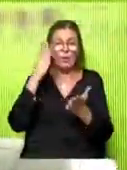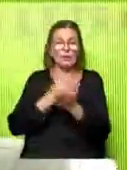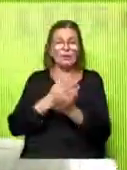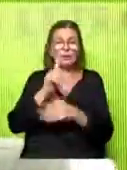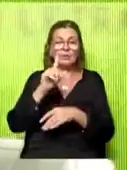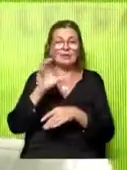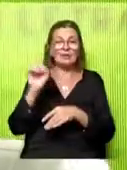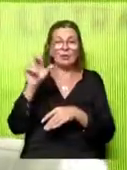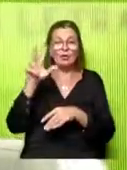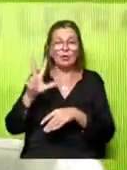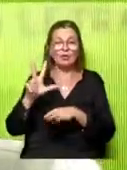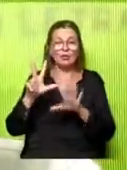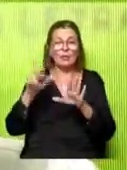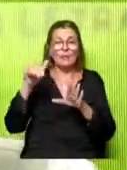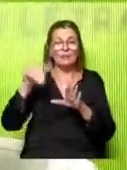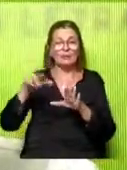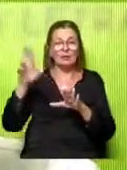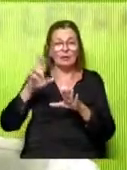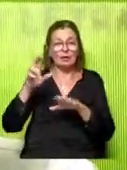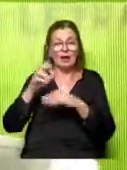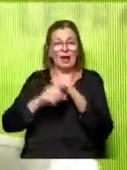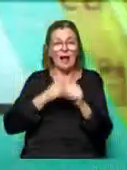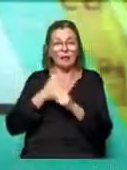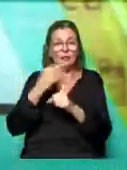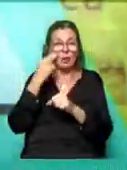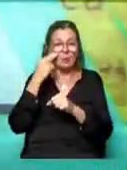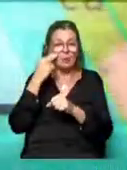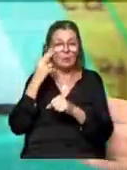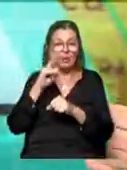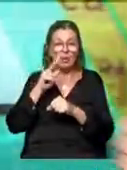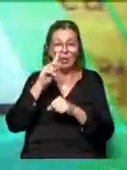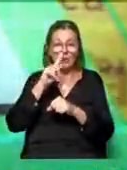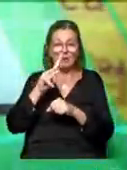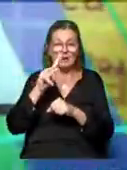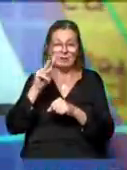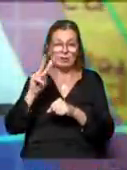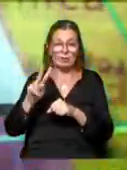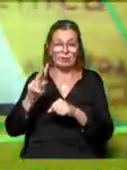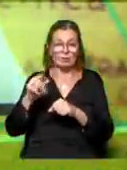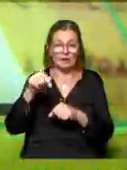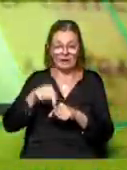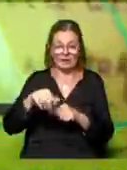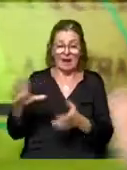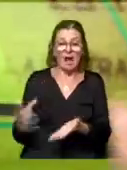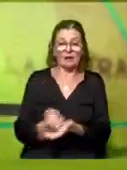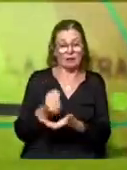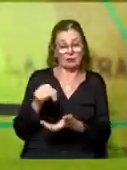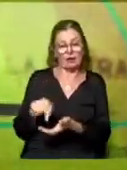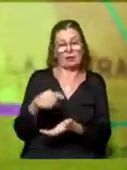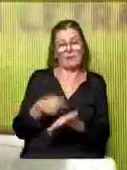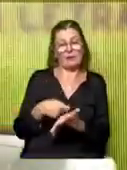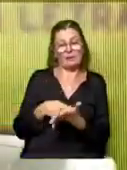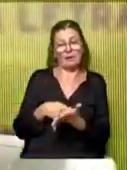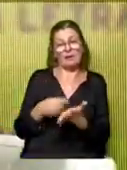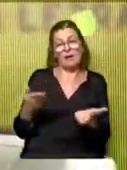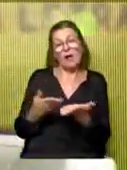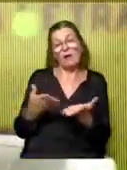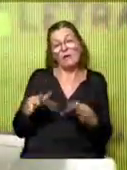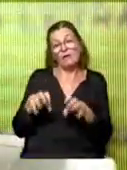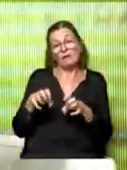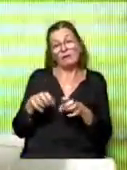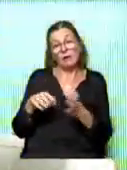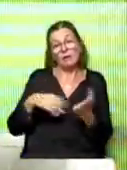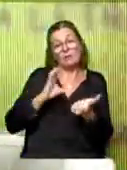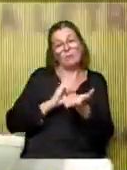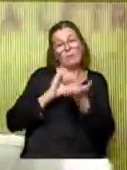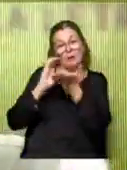dólares que quedaban en el Fondo Nacional. Con la crisis del 2002, ¿sí? Exactamente. Uh-huh. Y ahora echaron mano ahí. Exacto. Y ahora se vive con partidas